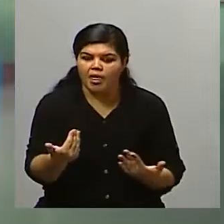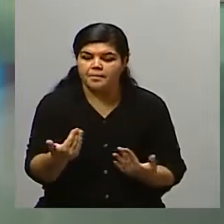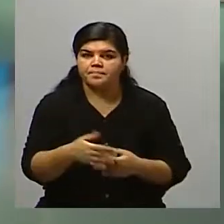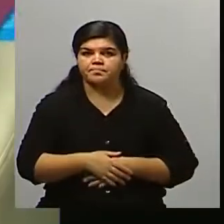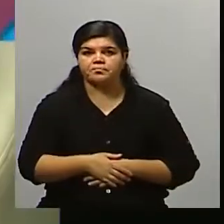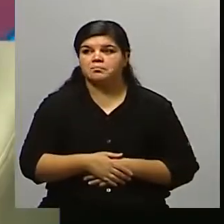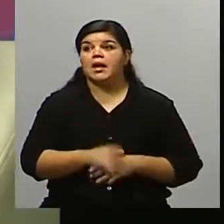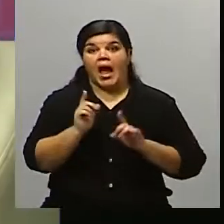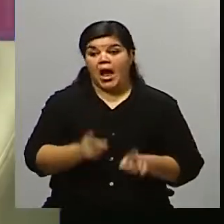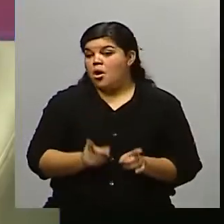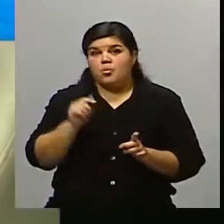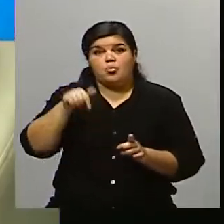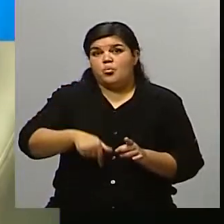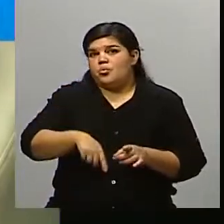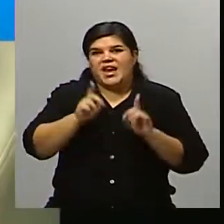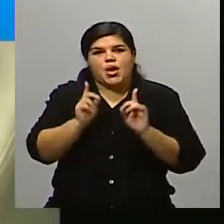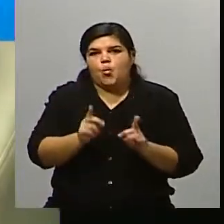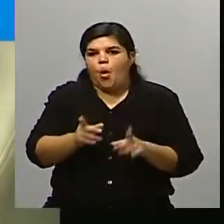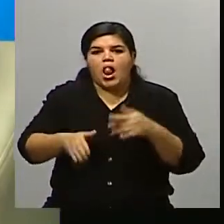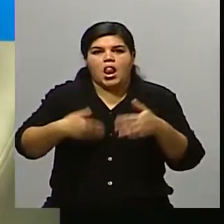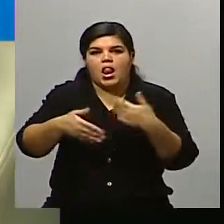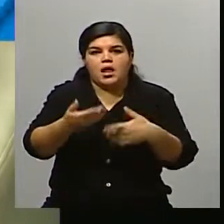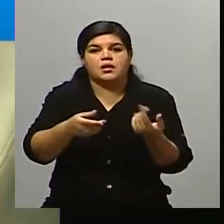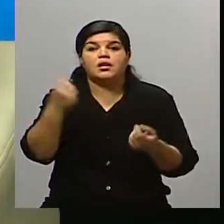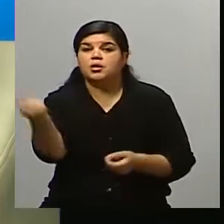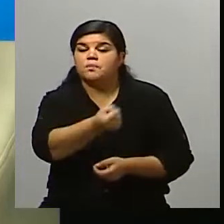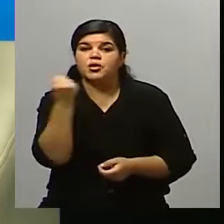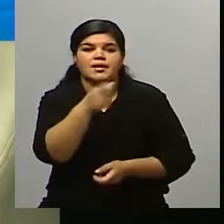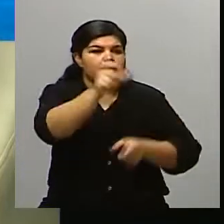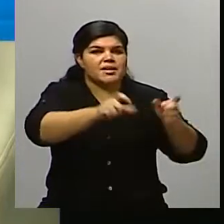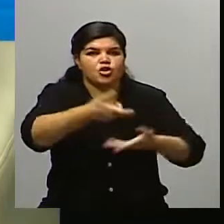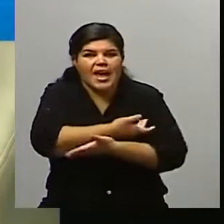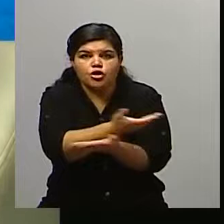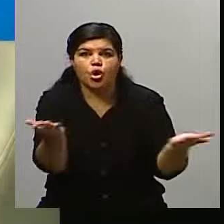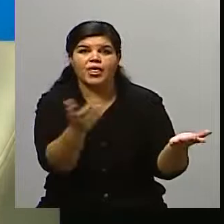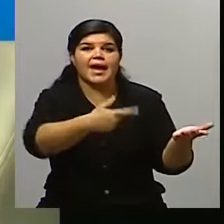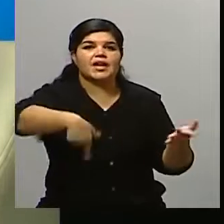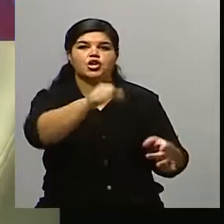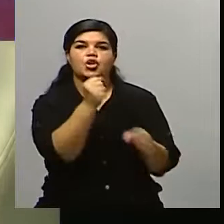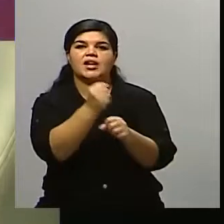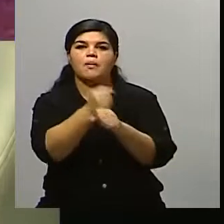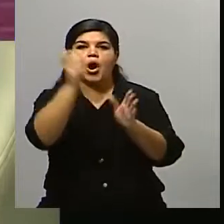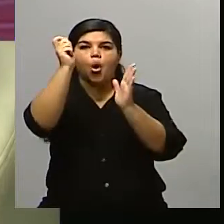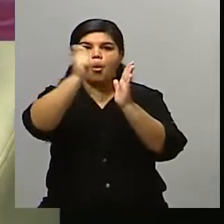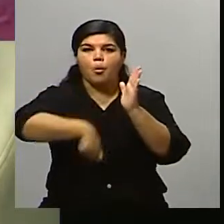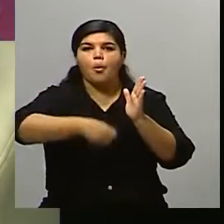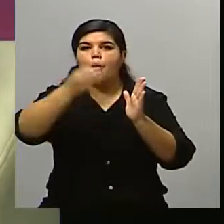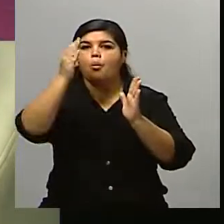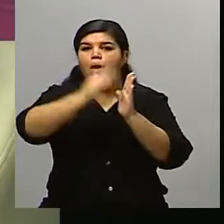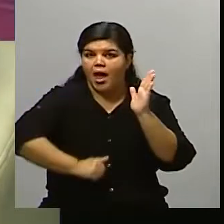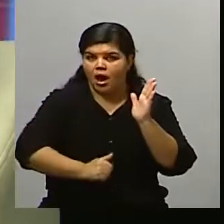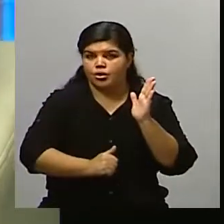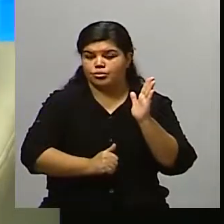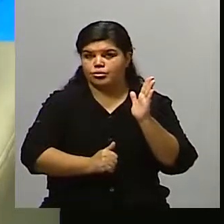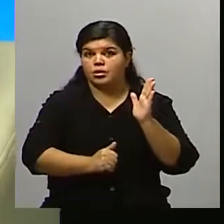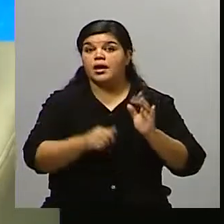el mismo camino. Por supuesto que también hay que aspirar a que todas las personas tengan un trabajo y un trabajo registrado. En nuestra provincia,